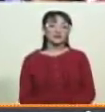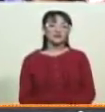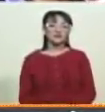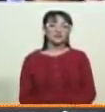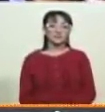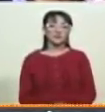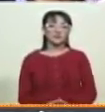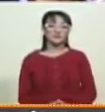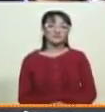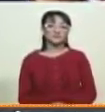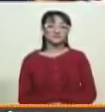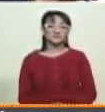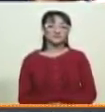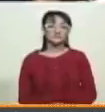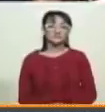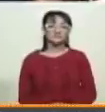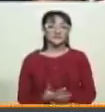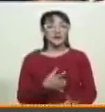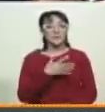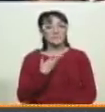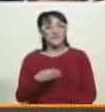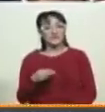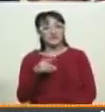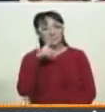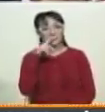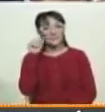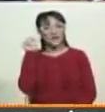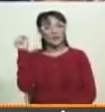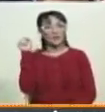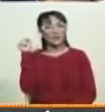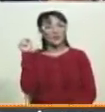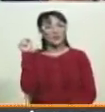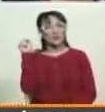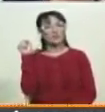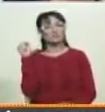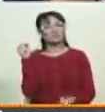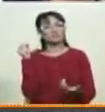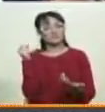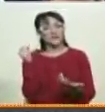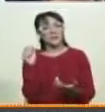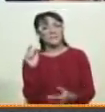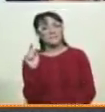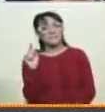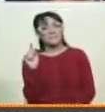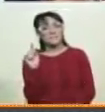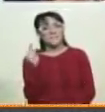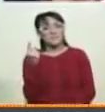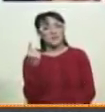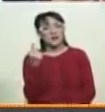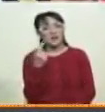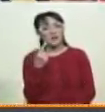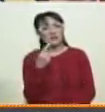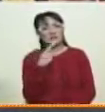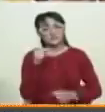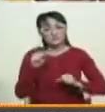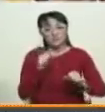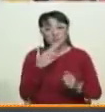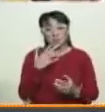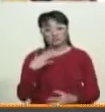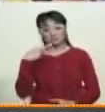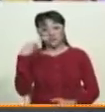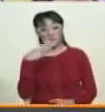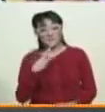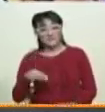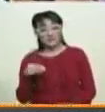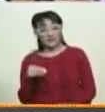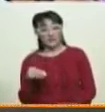electoral, nuestro candidato, el presidente Nicolás Maduro, ha señalado que su primera acción, si resulta reelecto